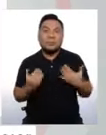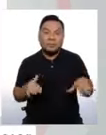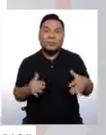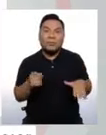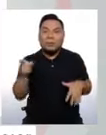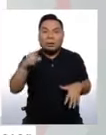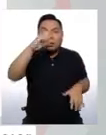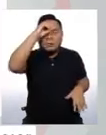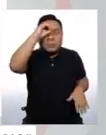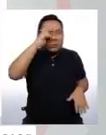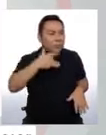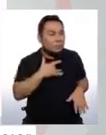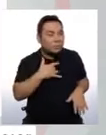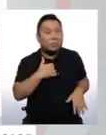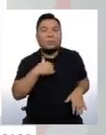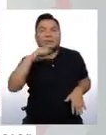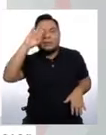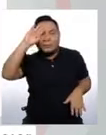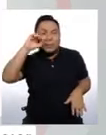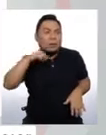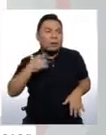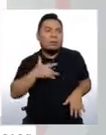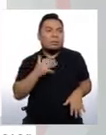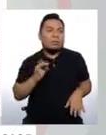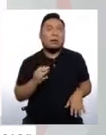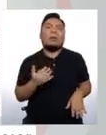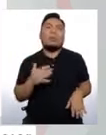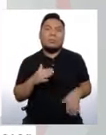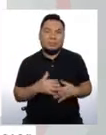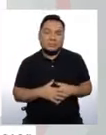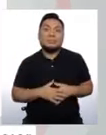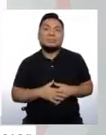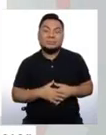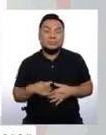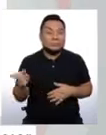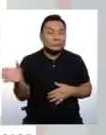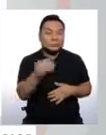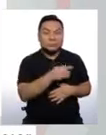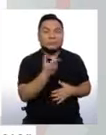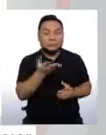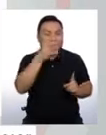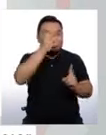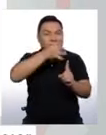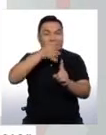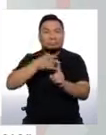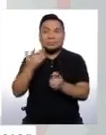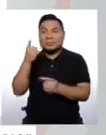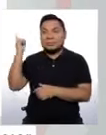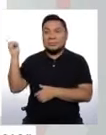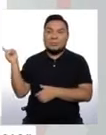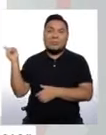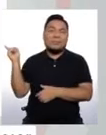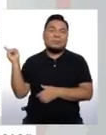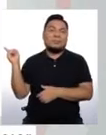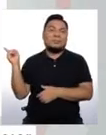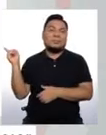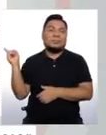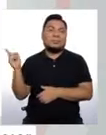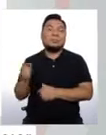viendo en dos estaciones el metropolitano una al inicio de tal final como quiera vérsele una